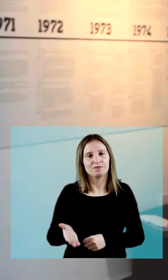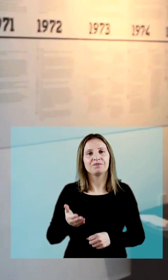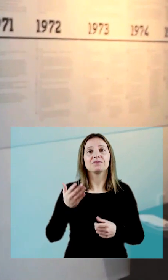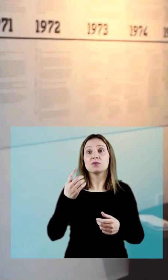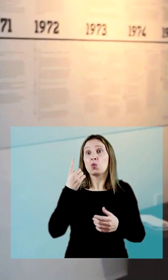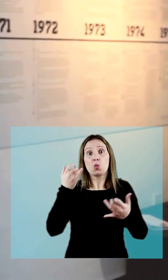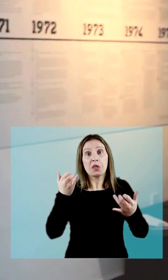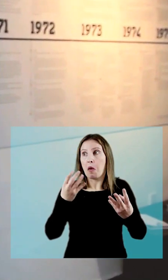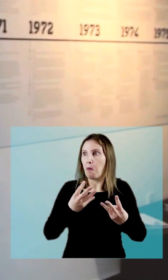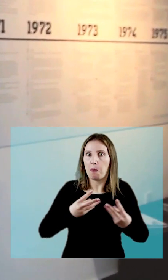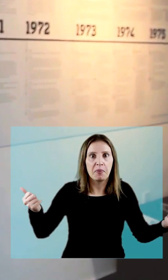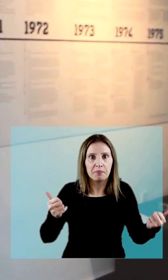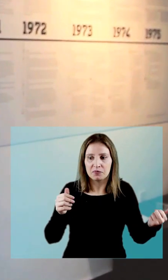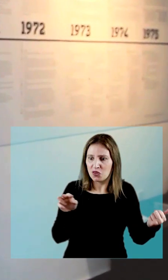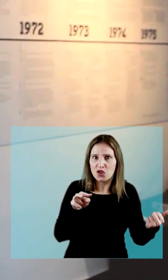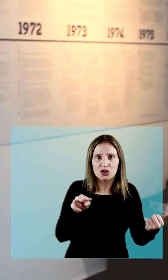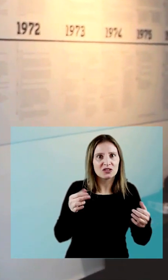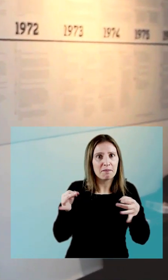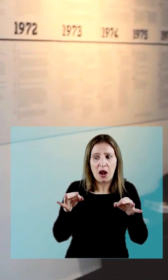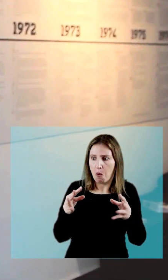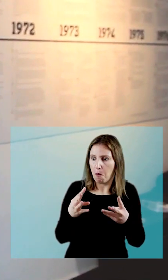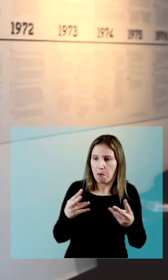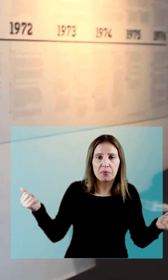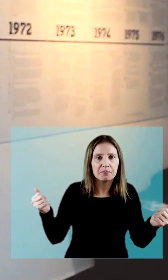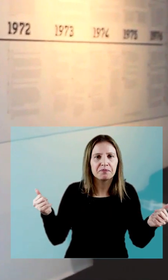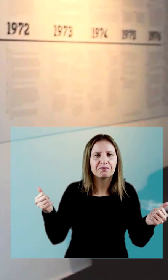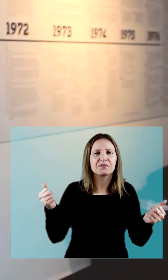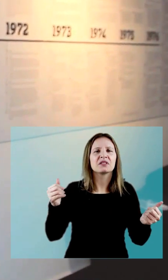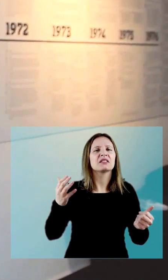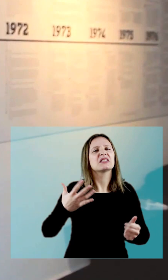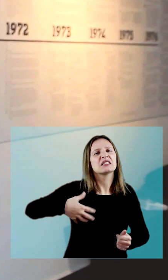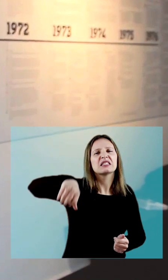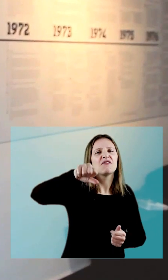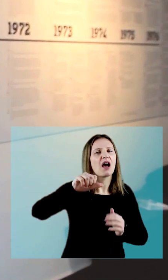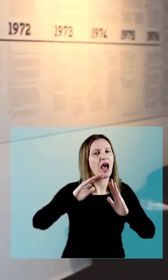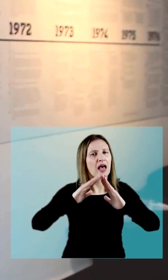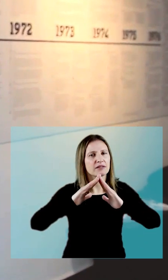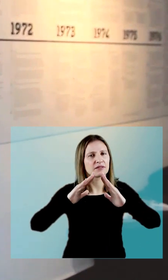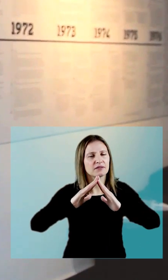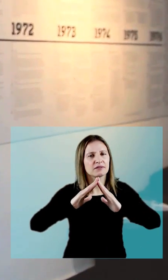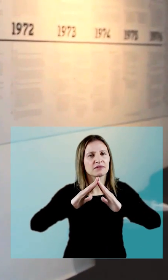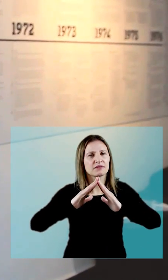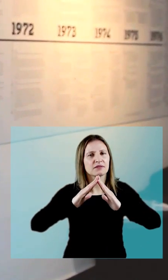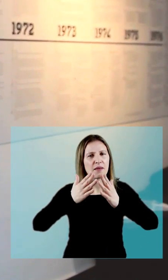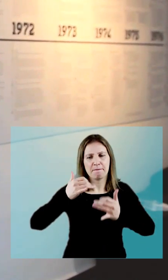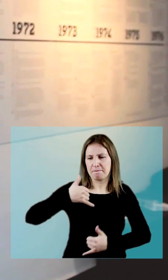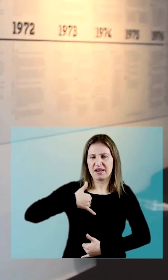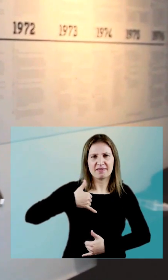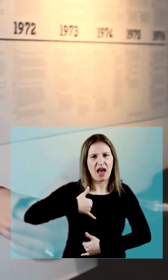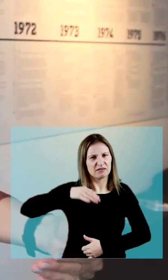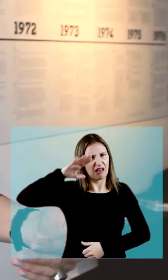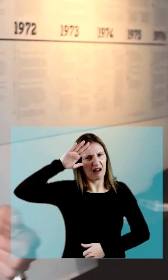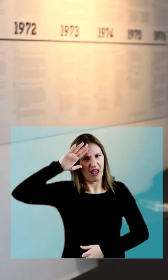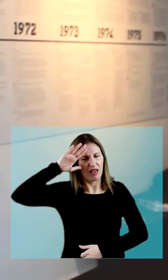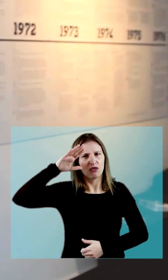lo llevan de acá a los hermanos, lo llevan a la casa de un militar, un sargento